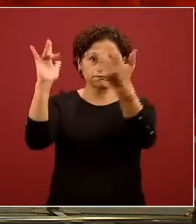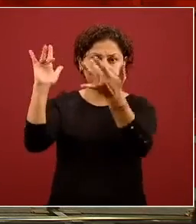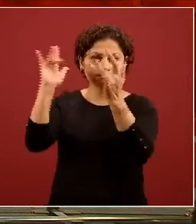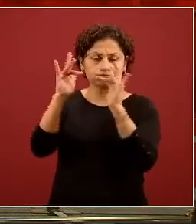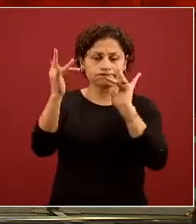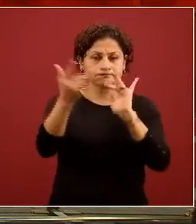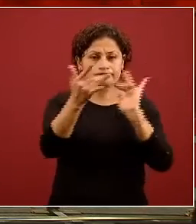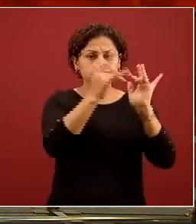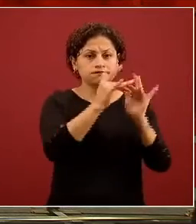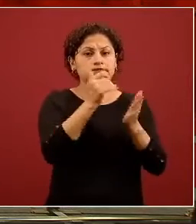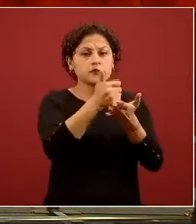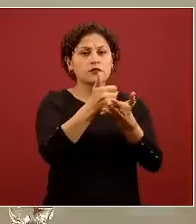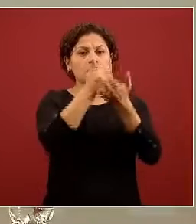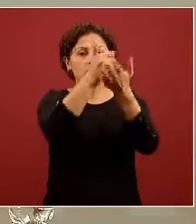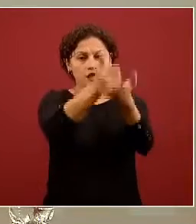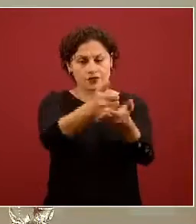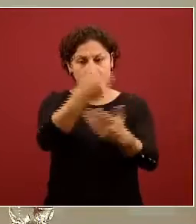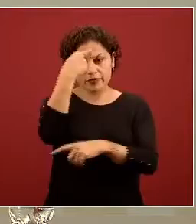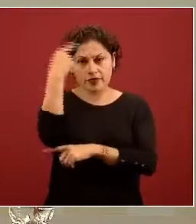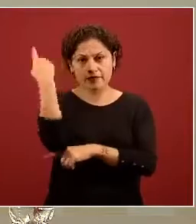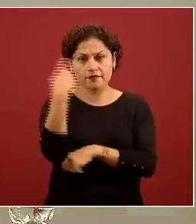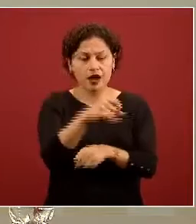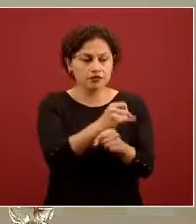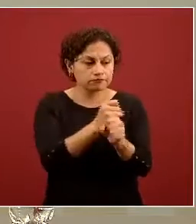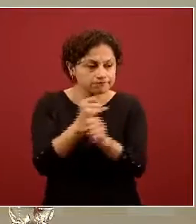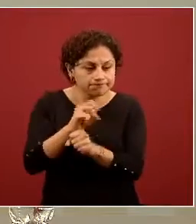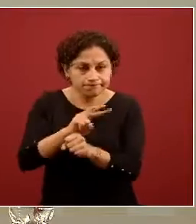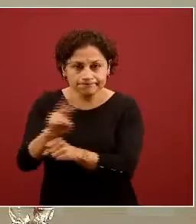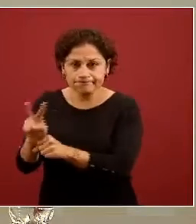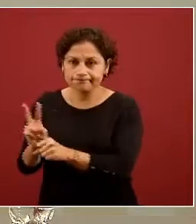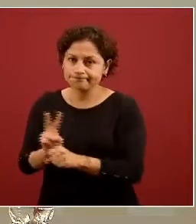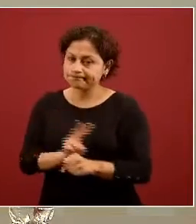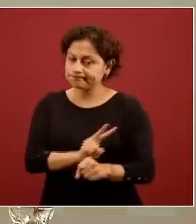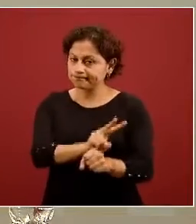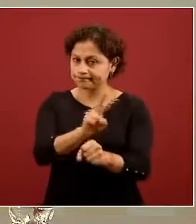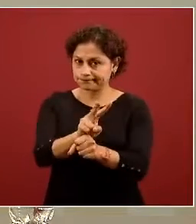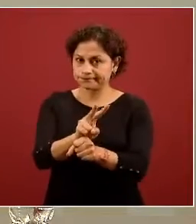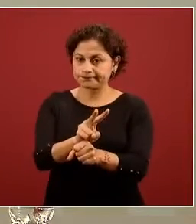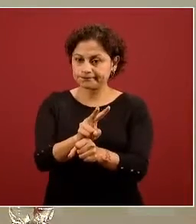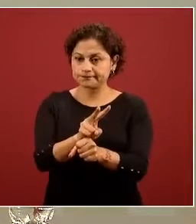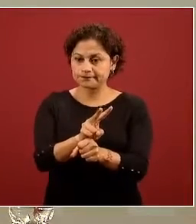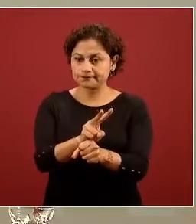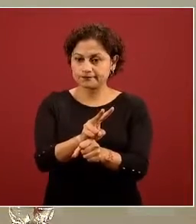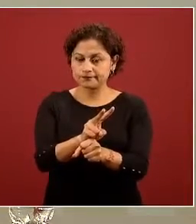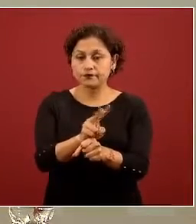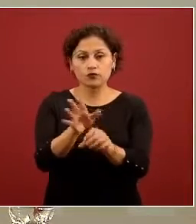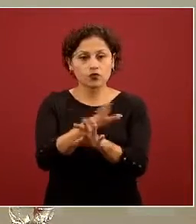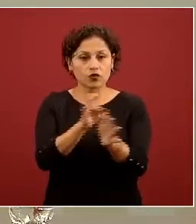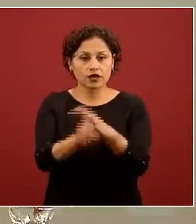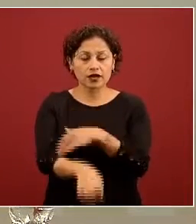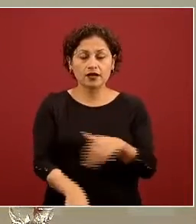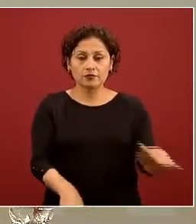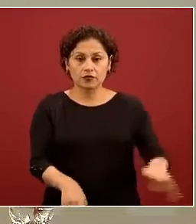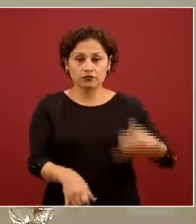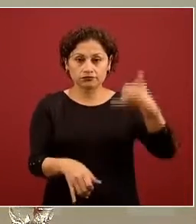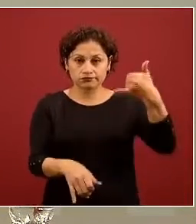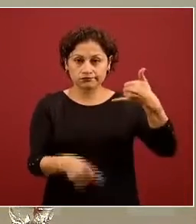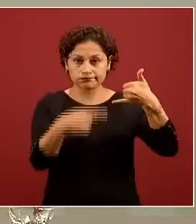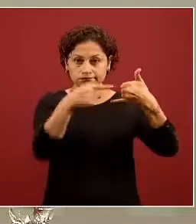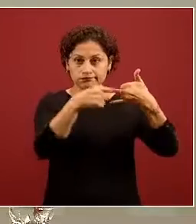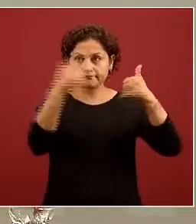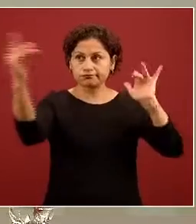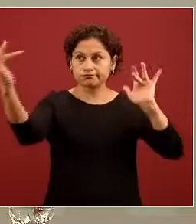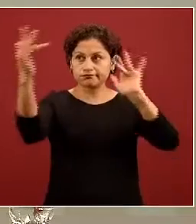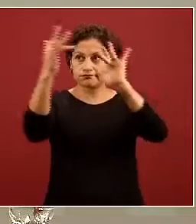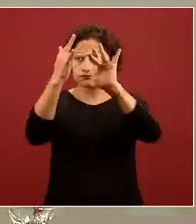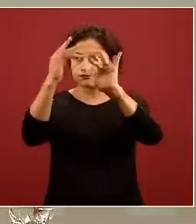antenas están distribuidas en el país y lo que hacen es que monitorean cada teléfono cómo se conecta a una antena y